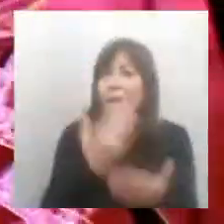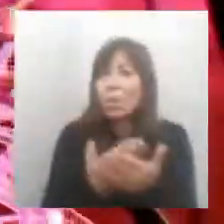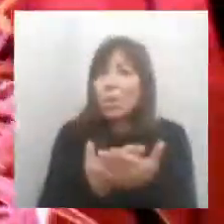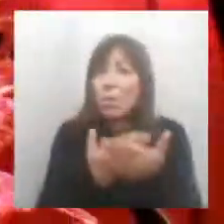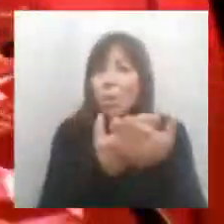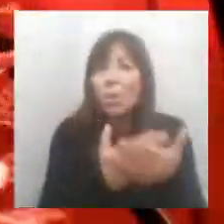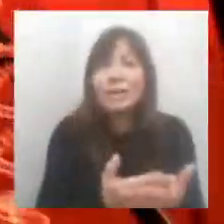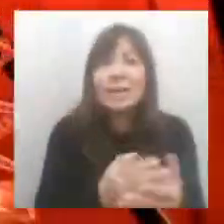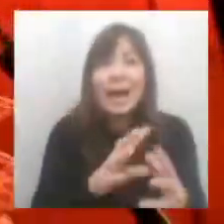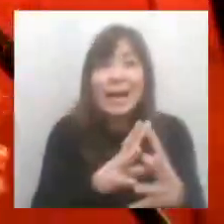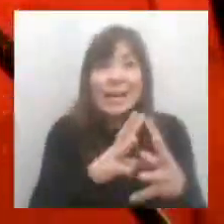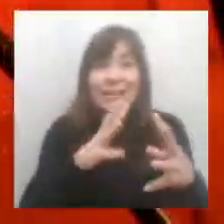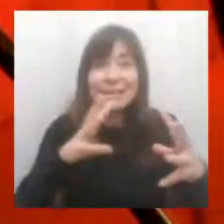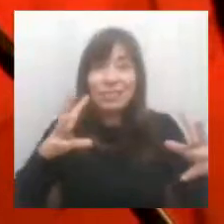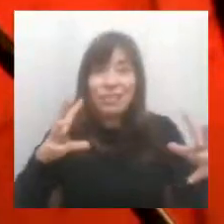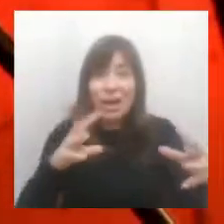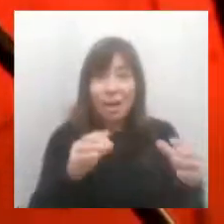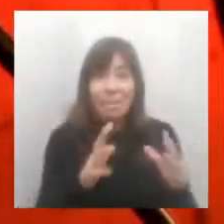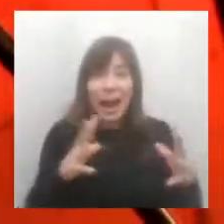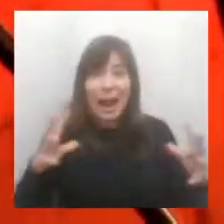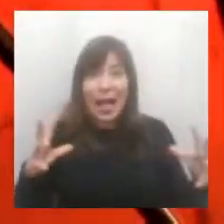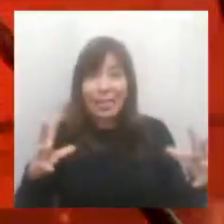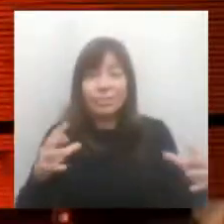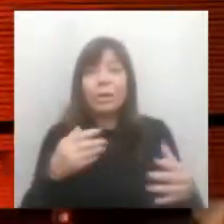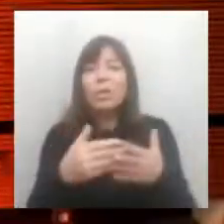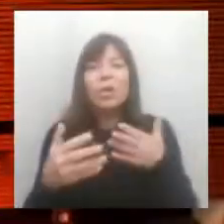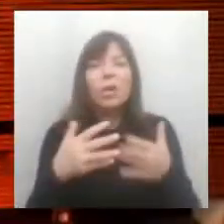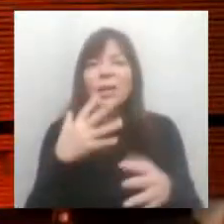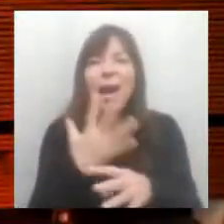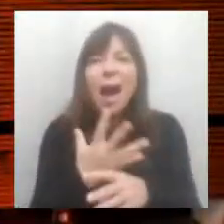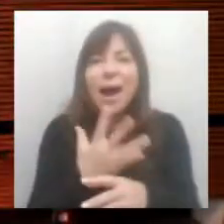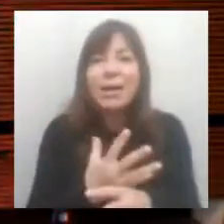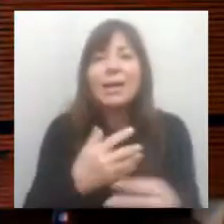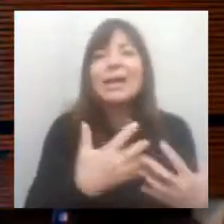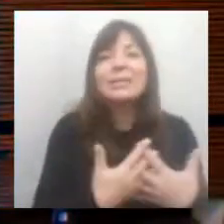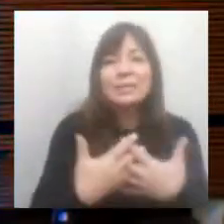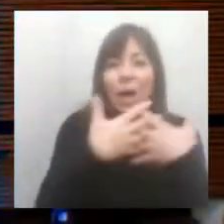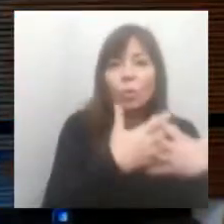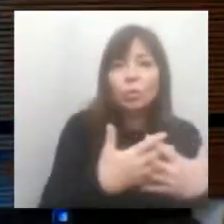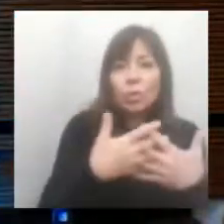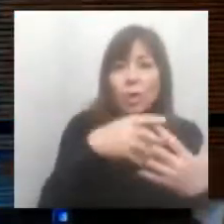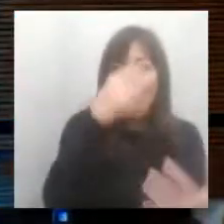la esfera más grande de este tipo está en Estados Unidos, en un museo de ciencia, y alcanza un